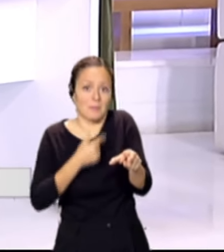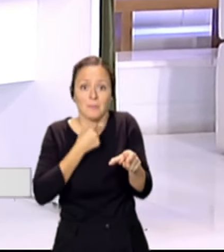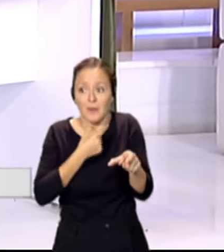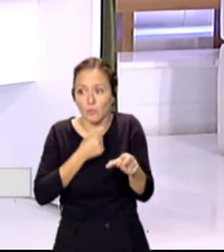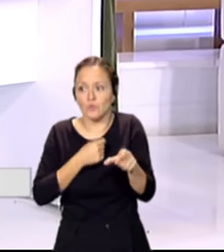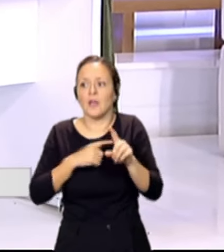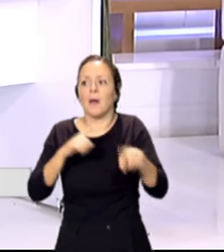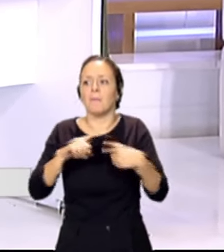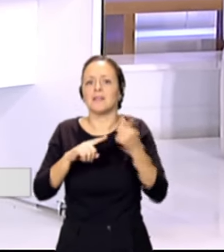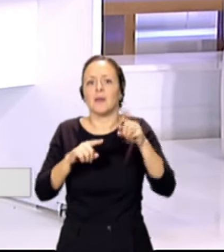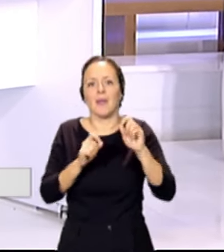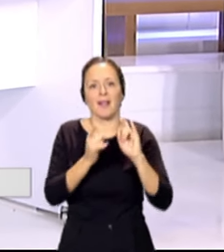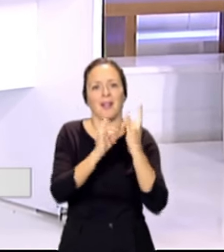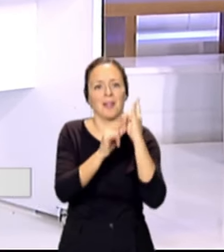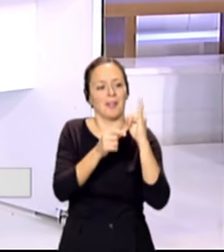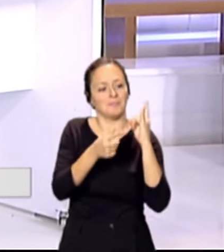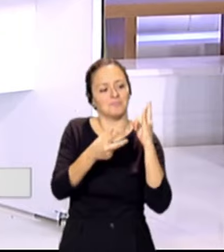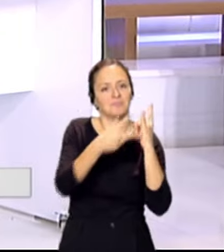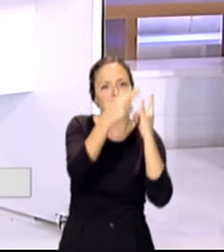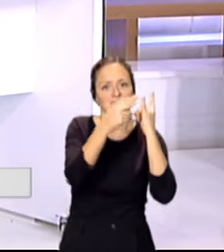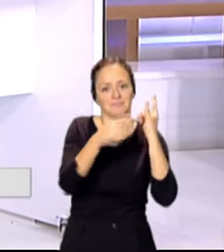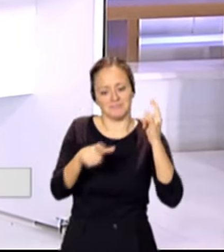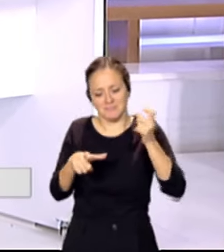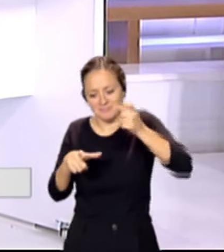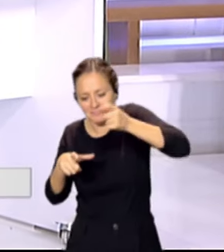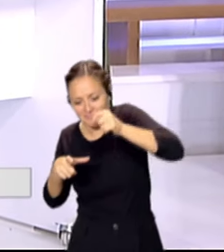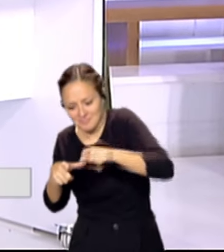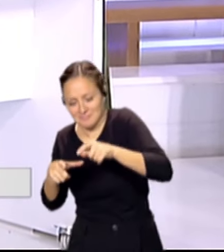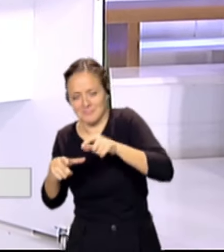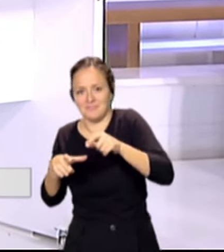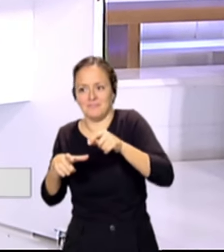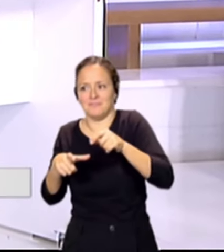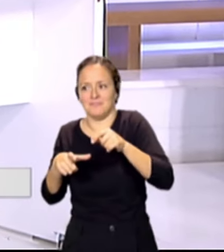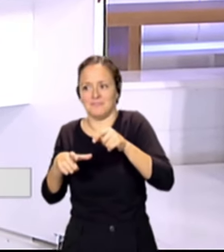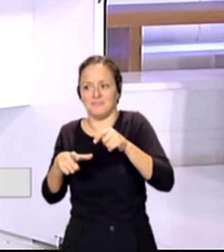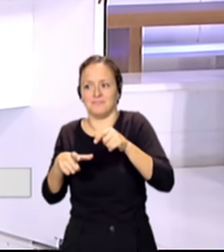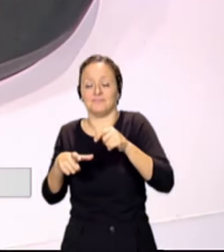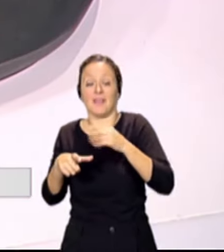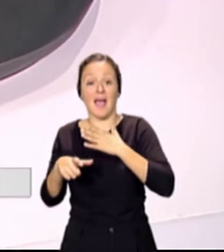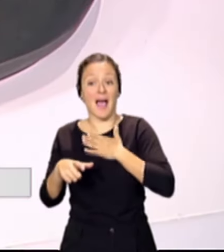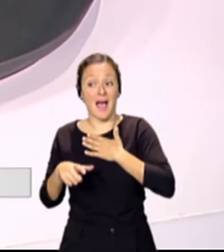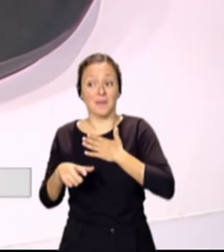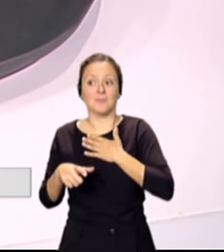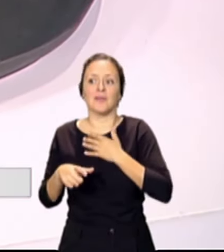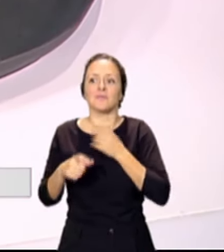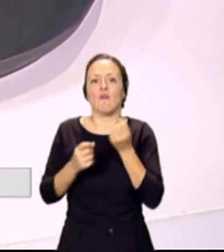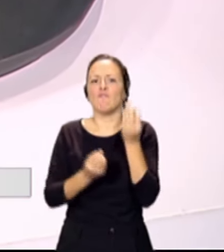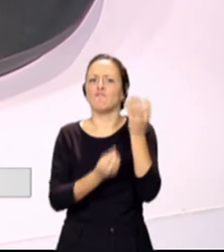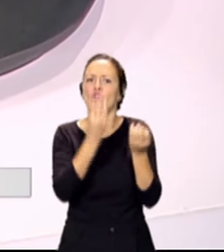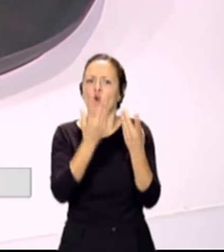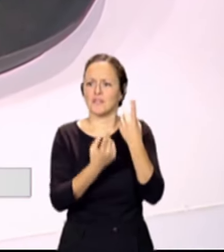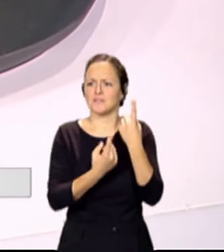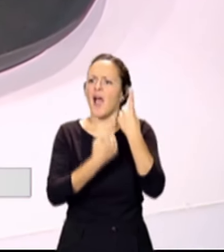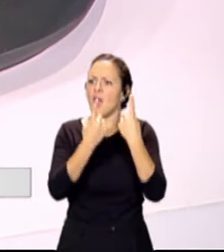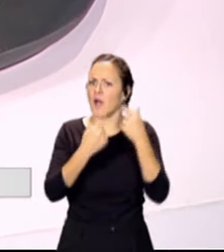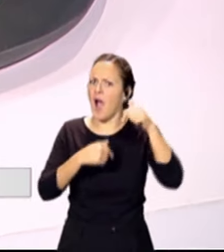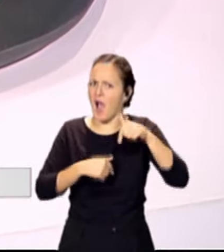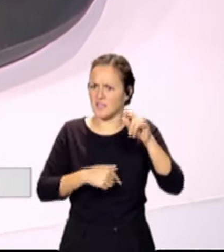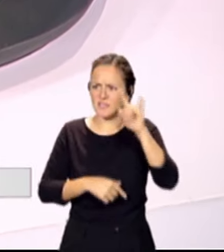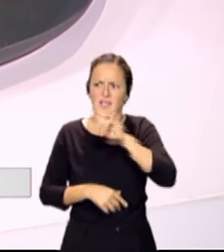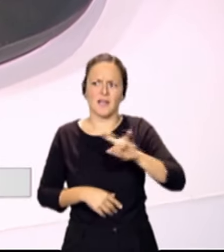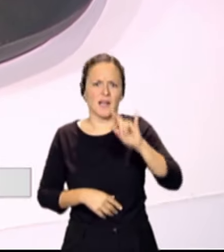un brotecito por aquí y ahora también me gusta poner unas florecitas que hay muchísimas aquí en